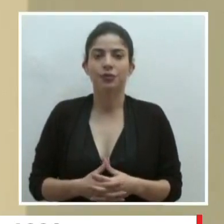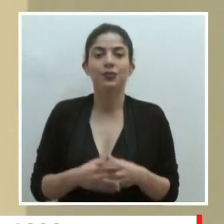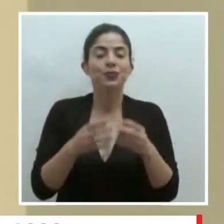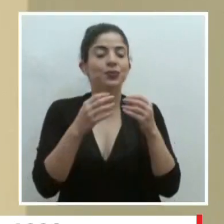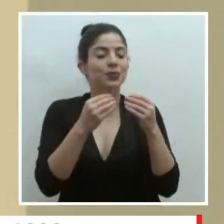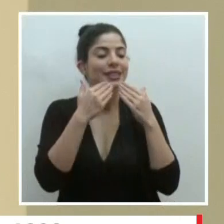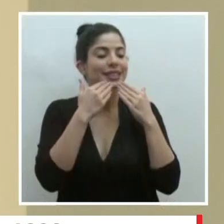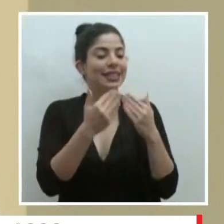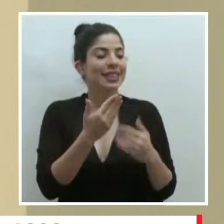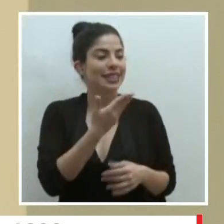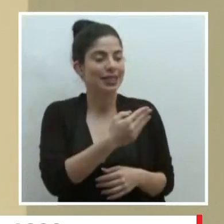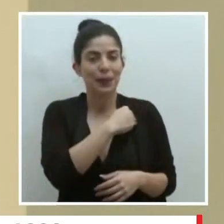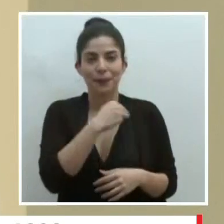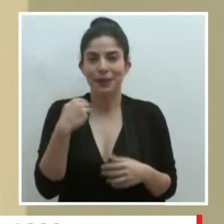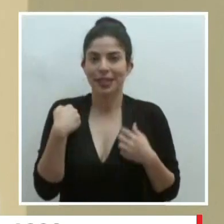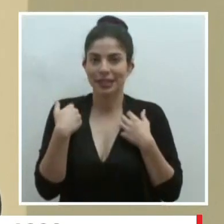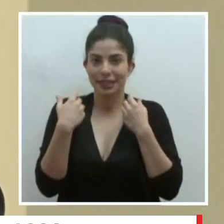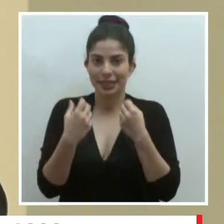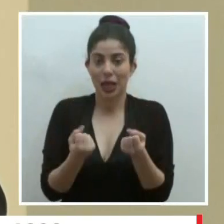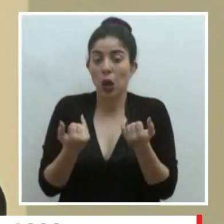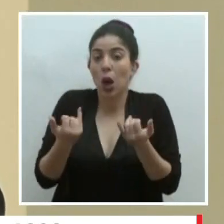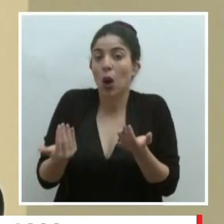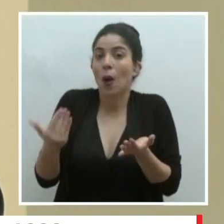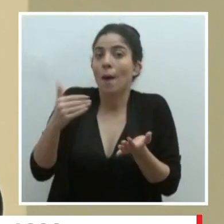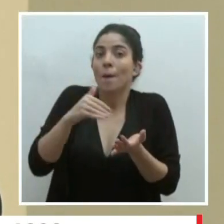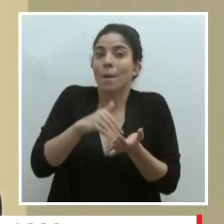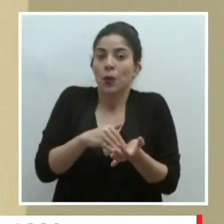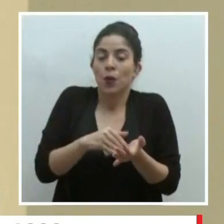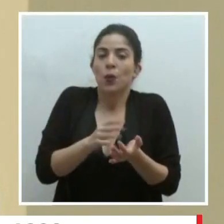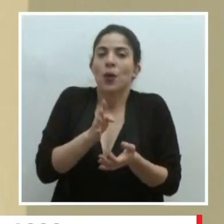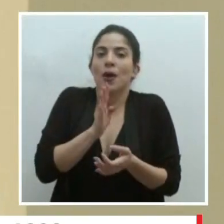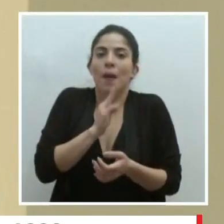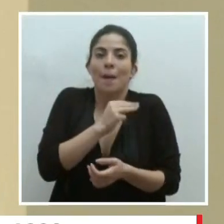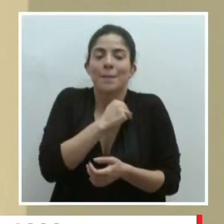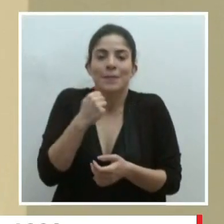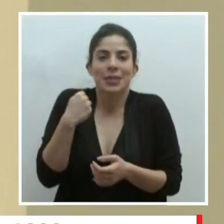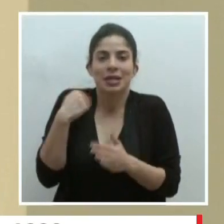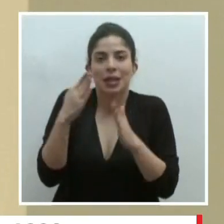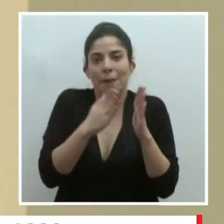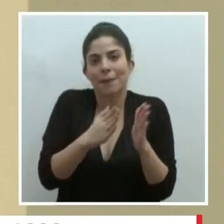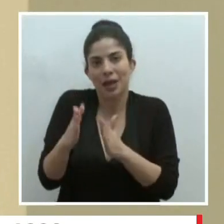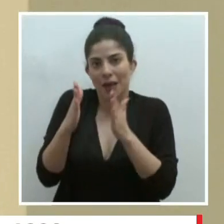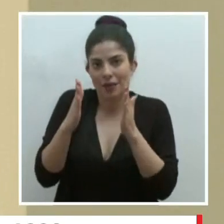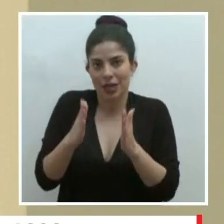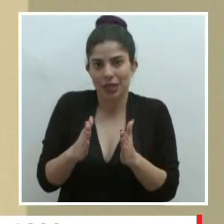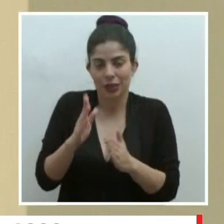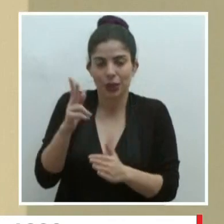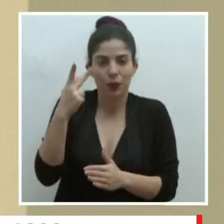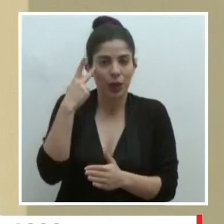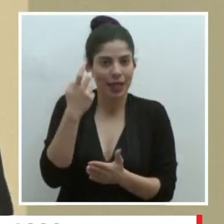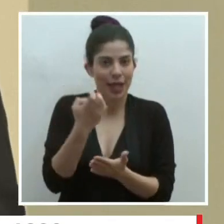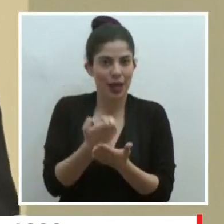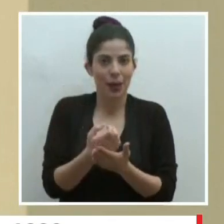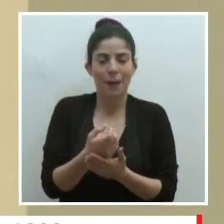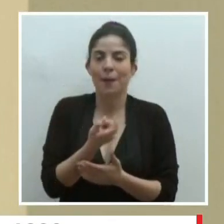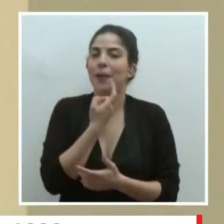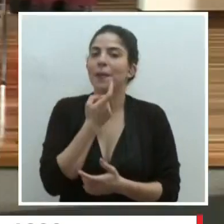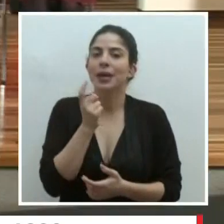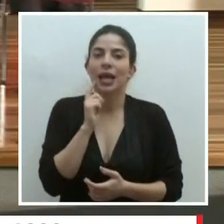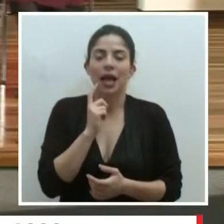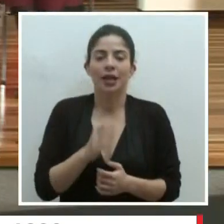Muchas gracias al ministro de Salud. Volvemos a escuchar a la ministra de Planificación y Política Económica, doña Pilar